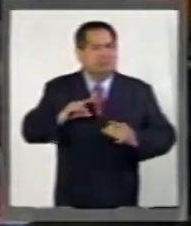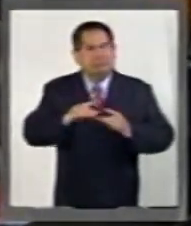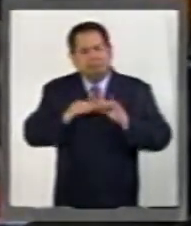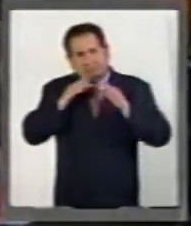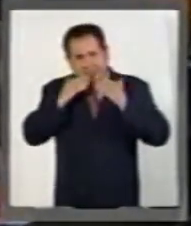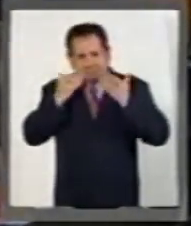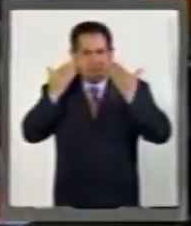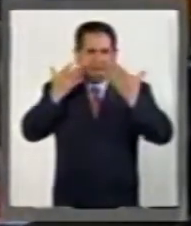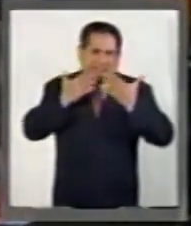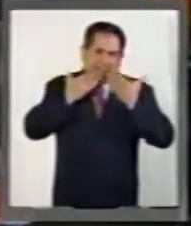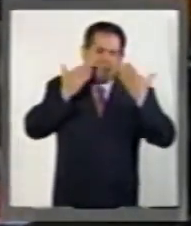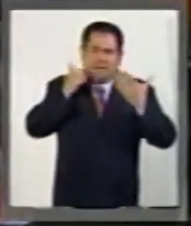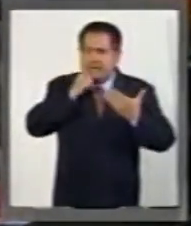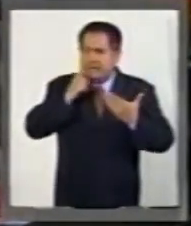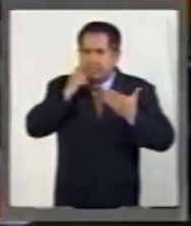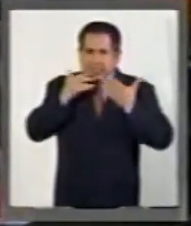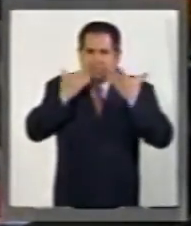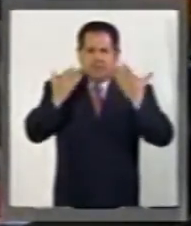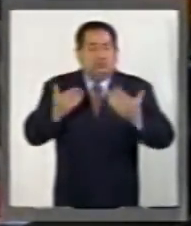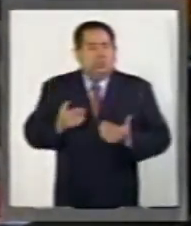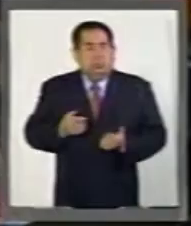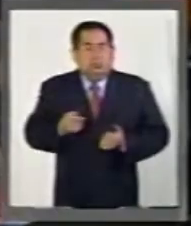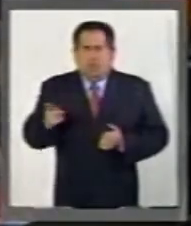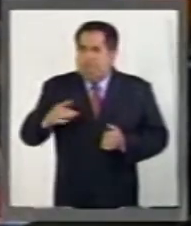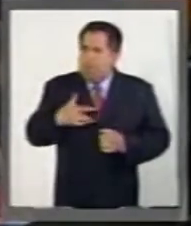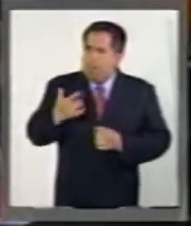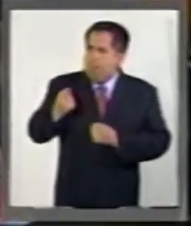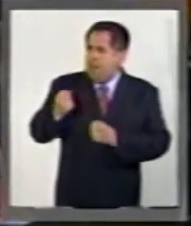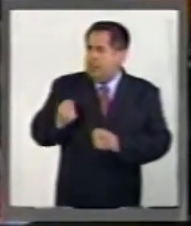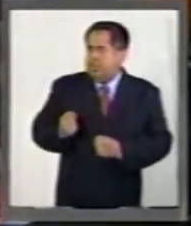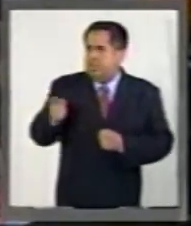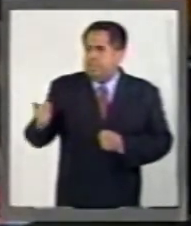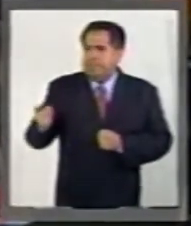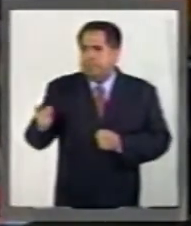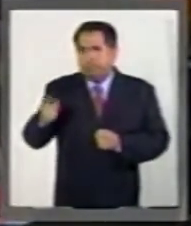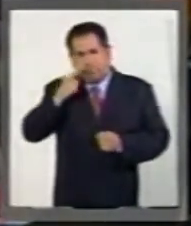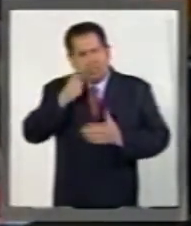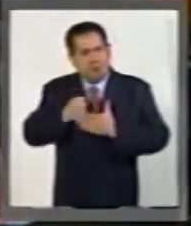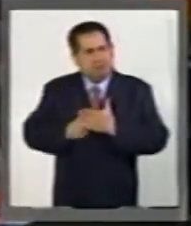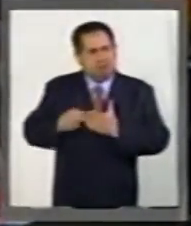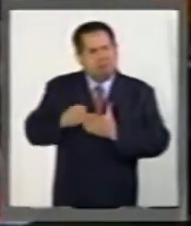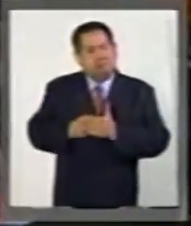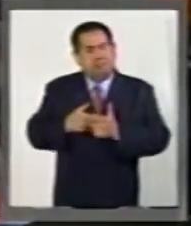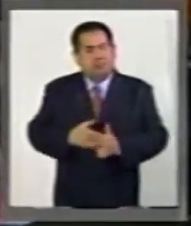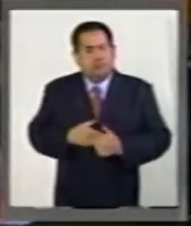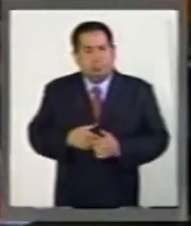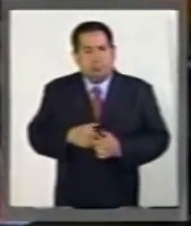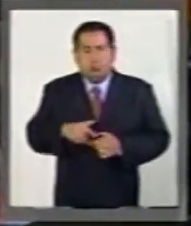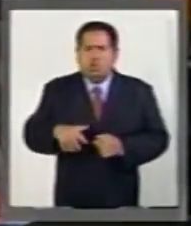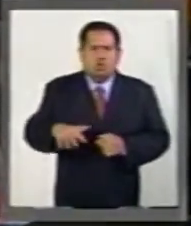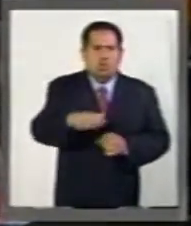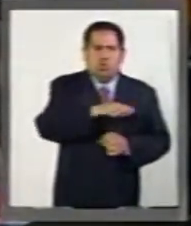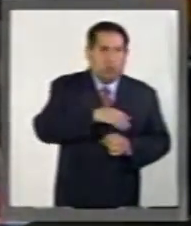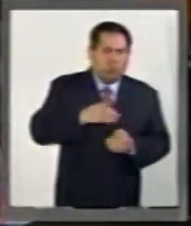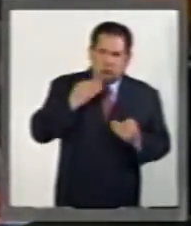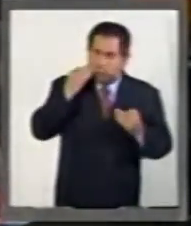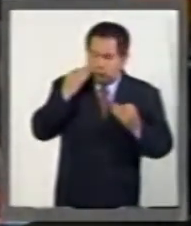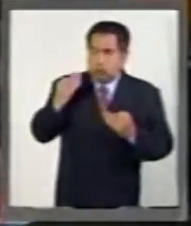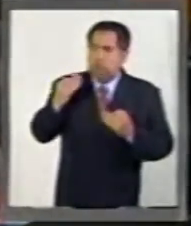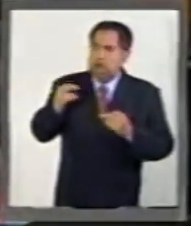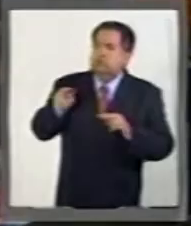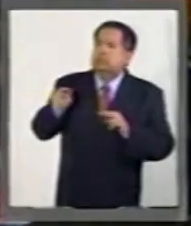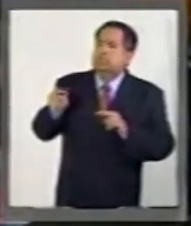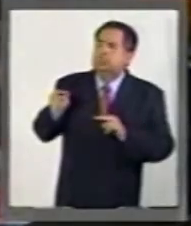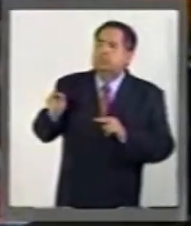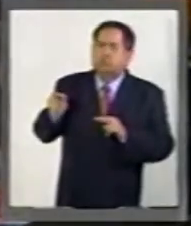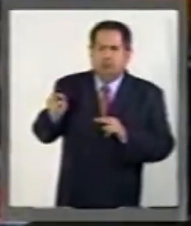sonrisa a flor de piel que la hacía fuerte en esa batalla. Todos fuimos testigos